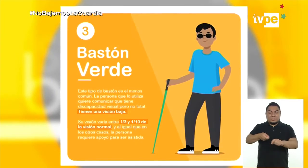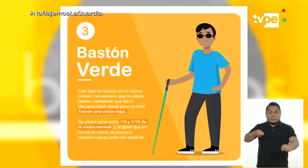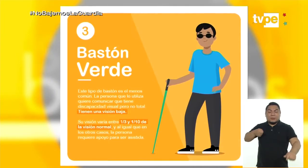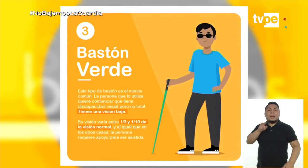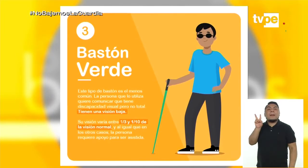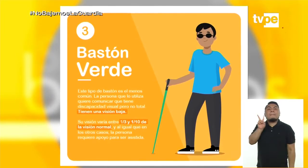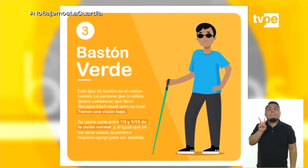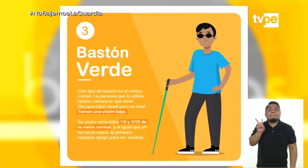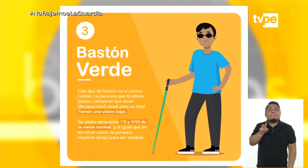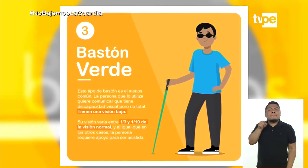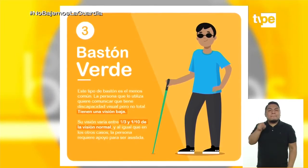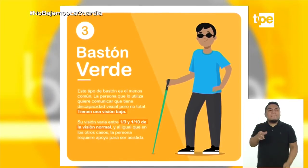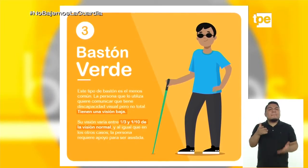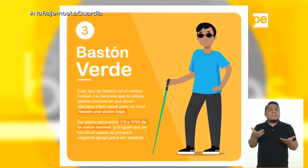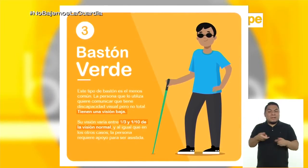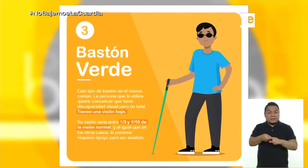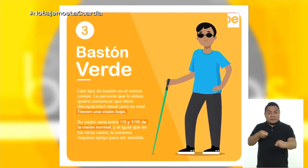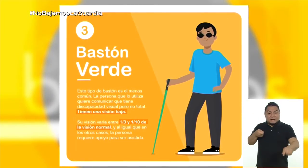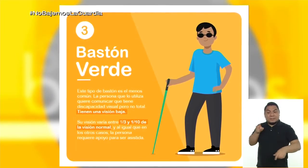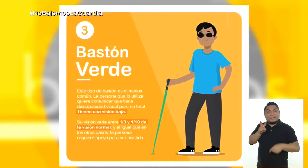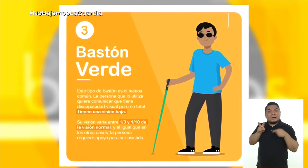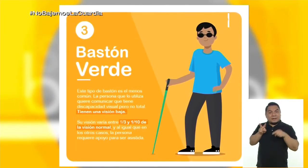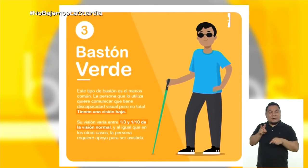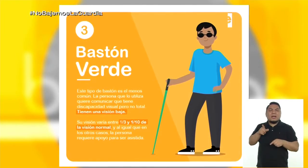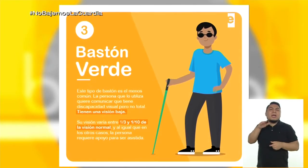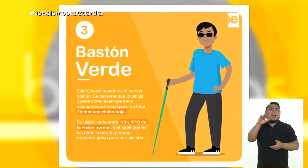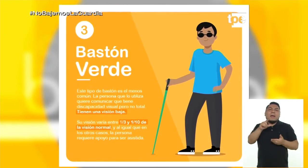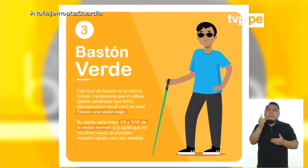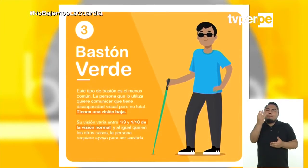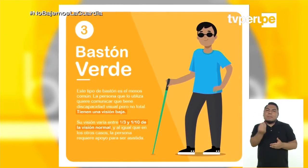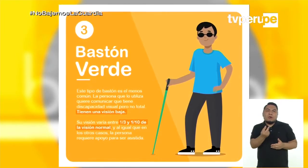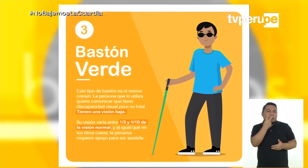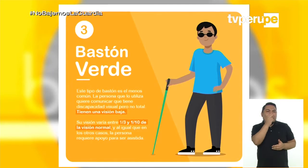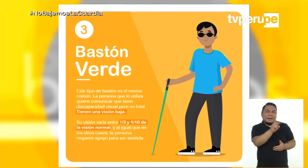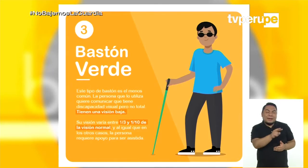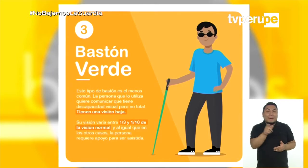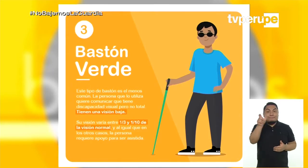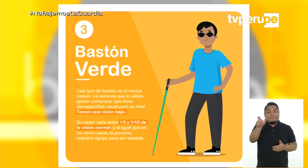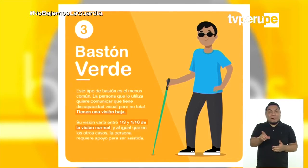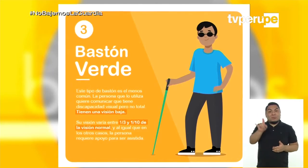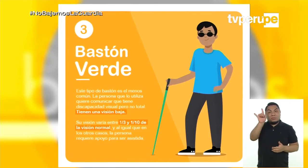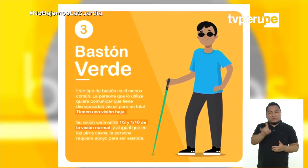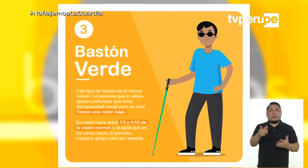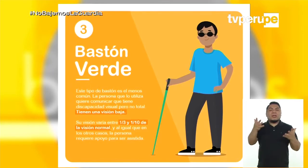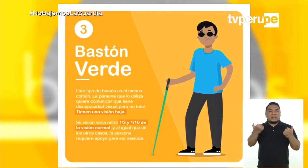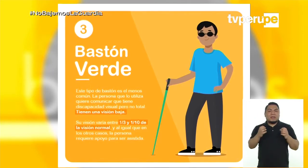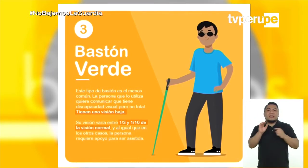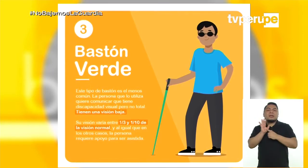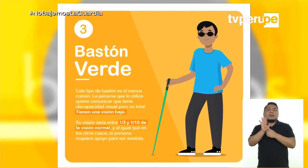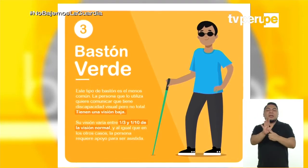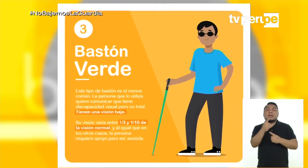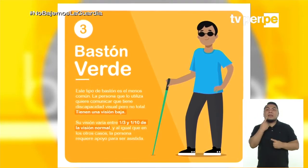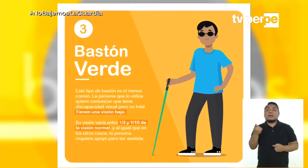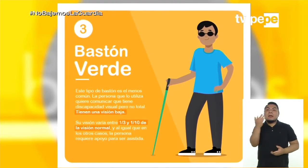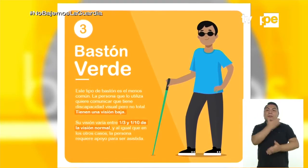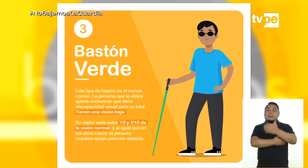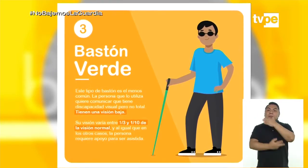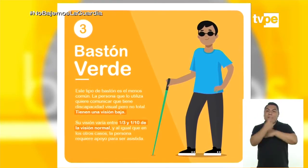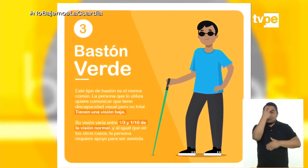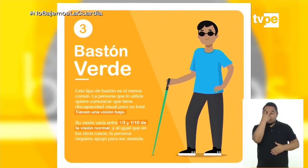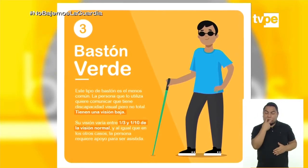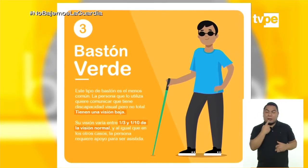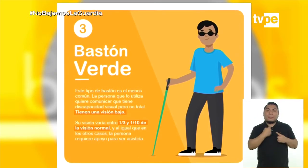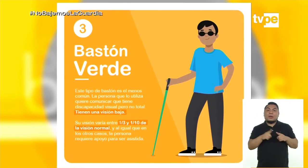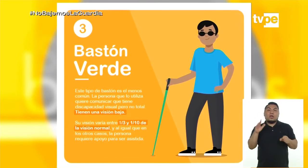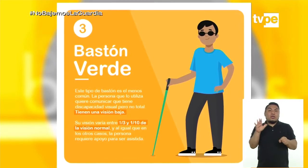Bastón verde. Este tipo de bastón es el menos común. La persona que lo utiliza quiere comunicar que tiene discapacidad